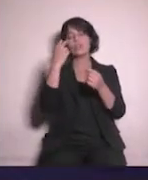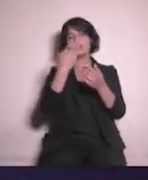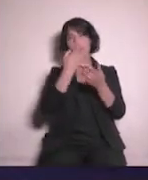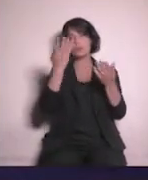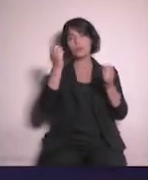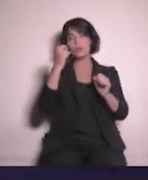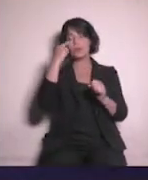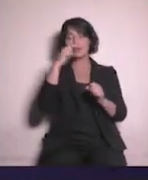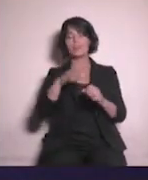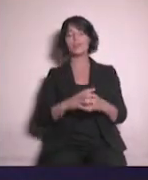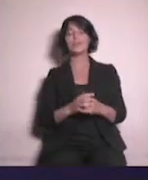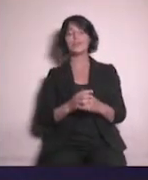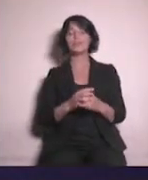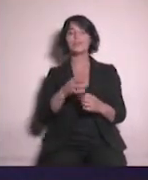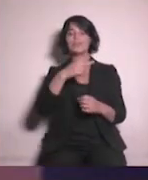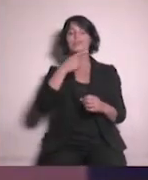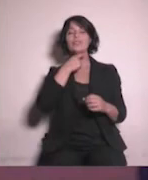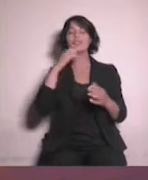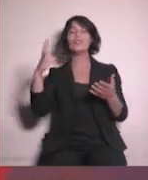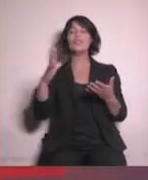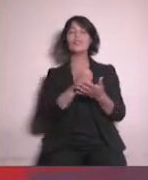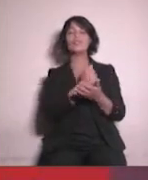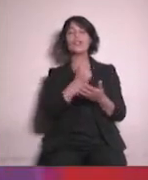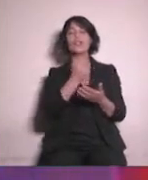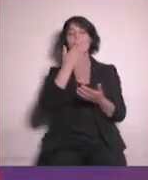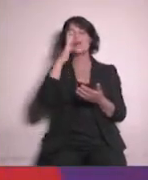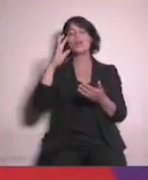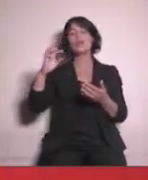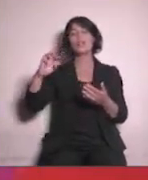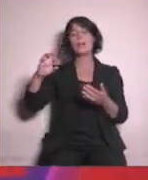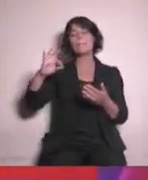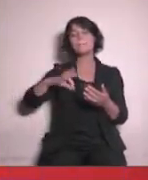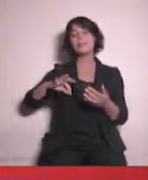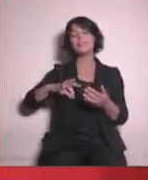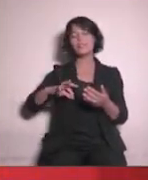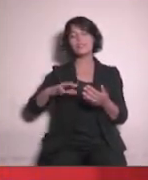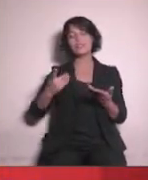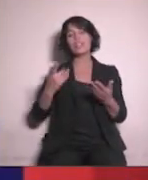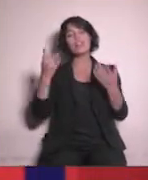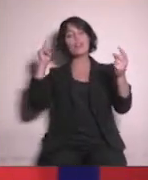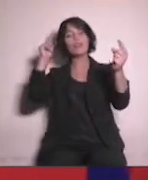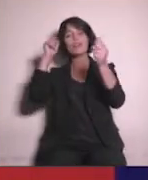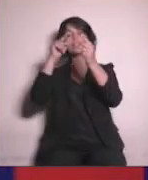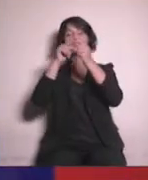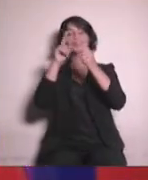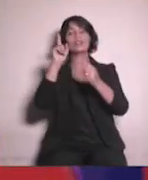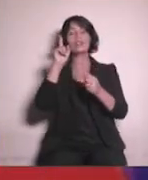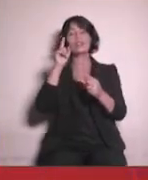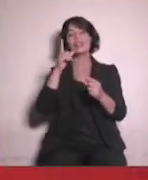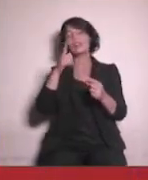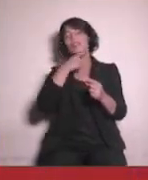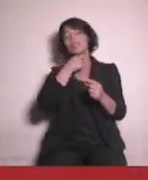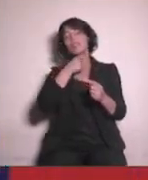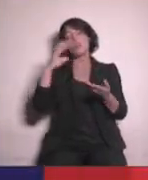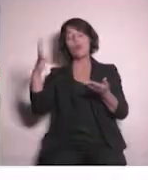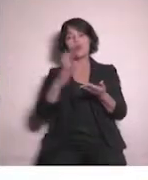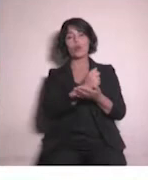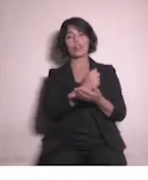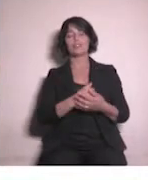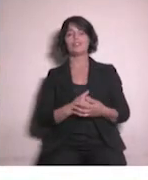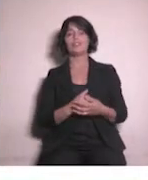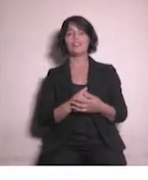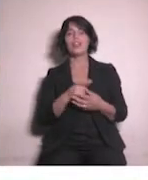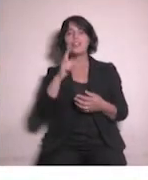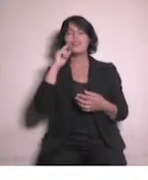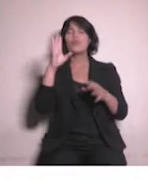de ser es lograr las mejores pensiones para nuestros clientes. Ese es el objetivo, eso es lo que buscamos lograr.